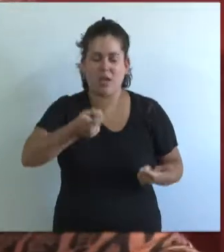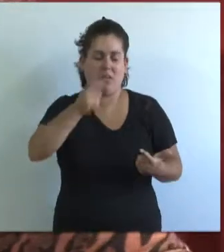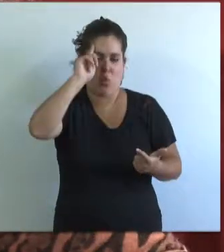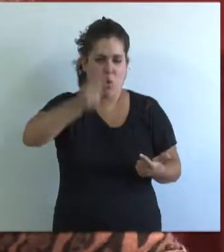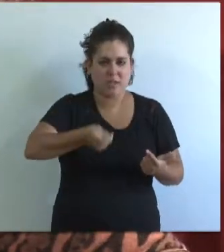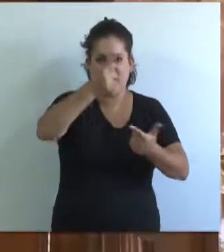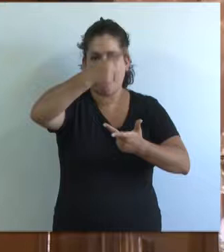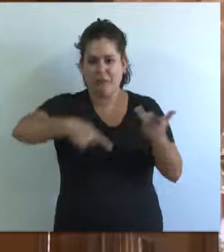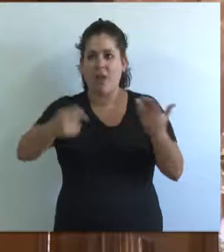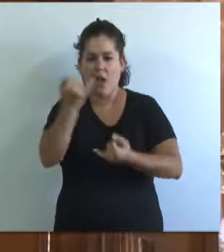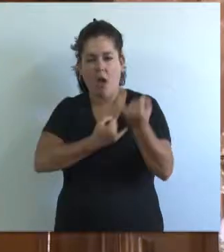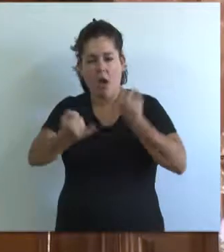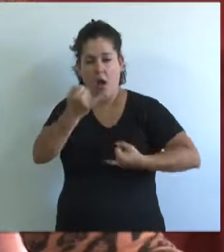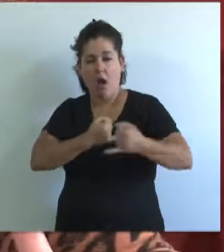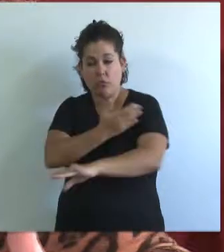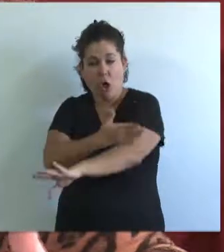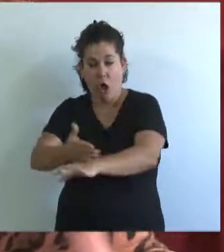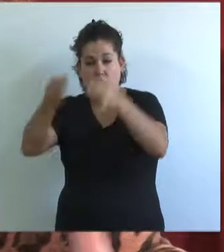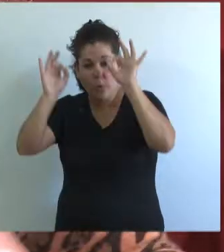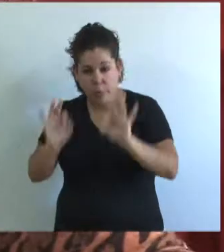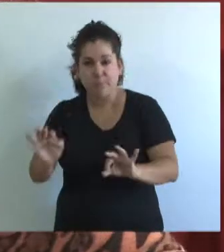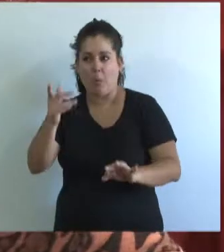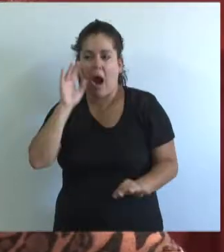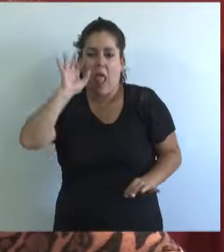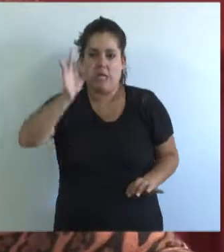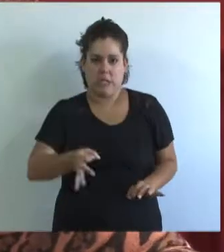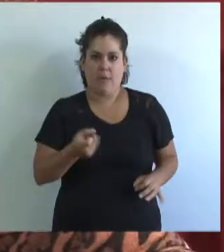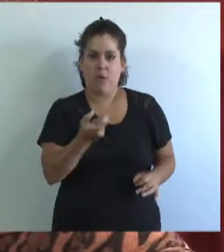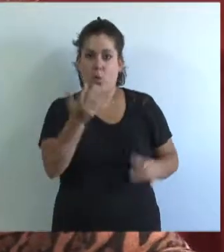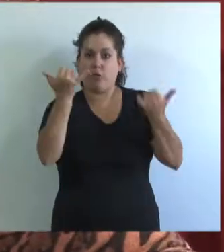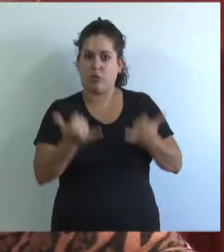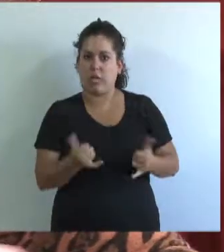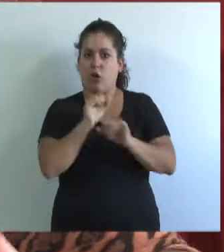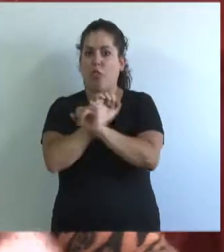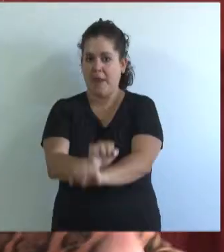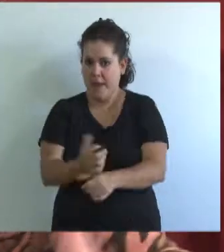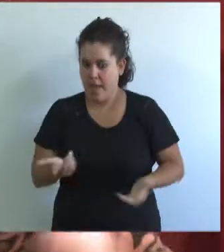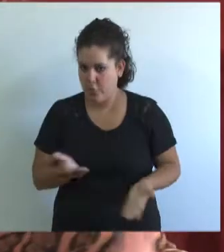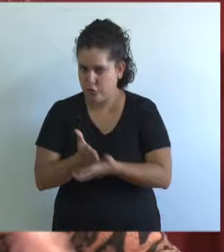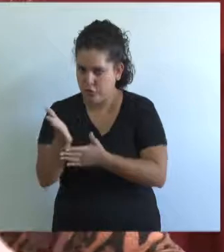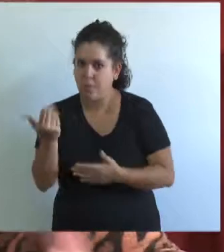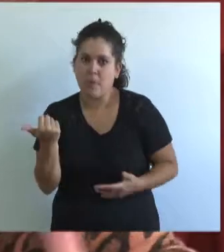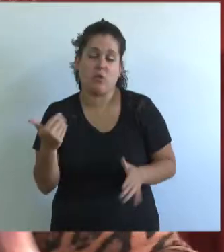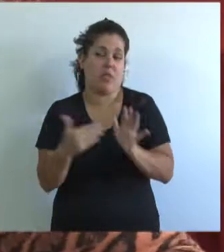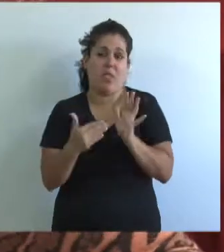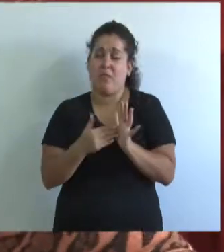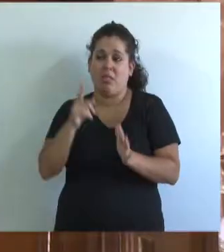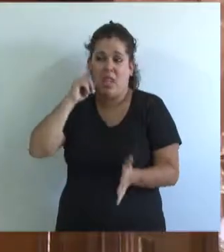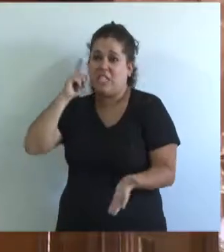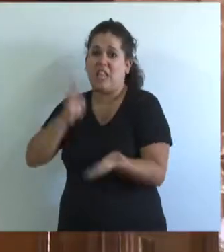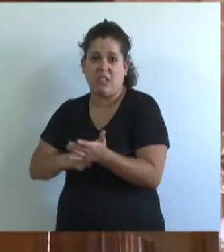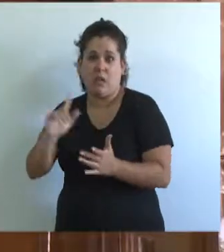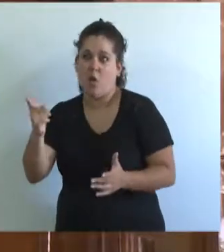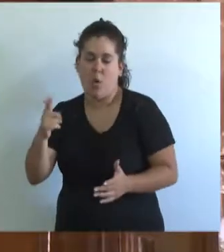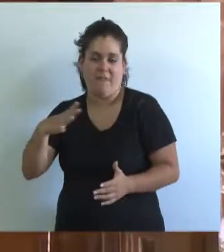los que brinden la información a la Cámara Electoral de de todos los condenados que tenemos en el país hasta el momento, porque eso es algo que va variando de acuerdo a las sentencias.